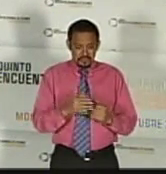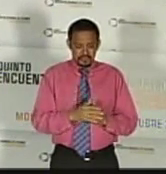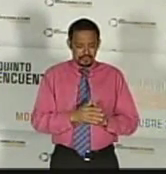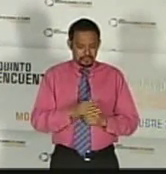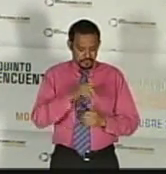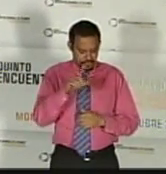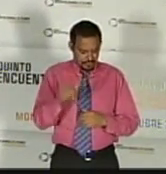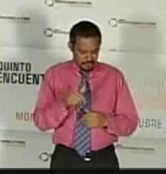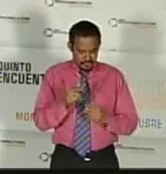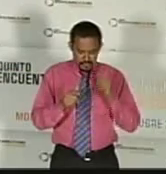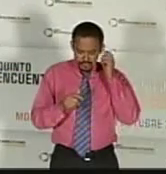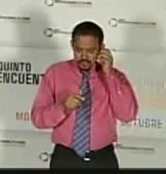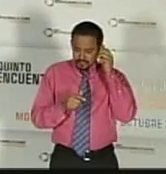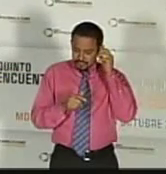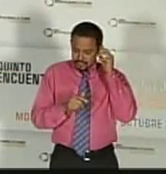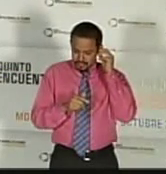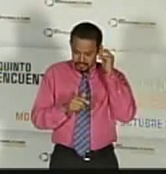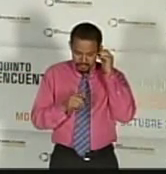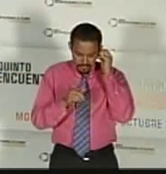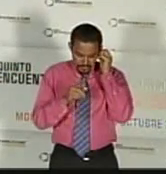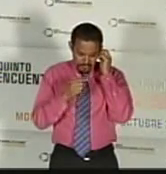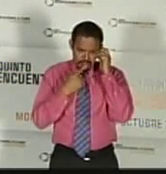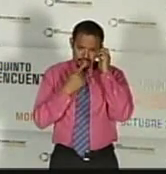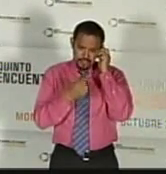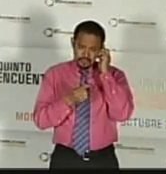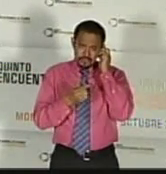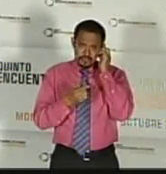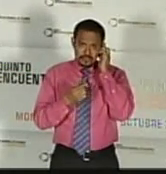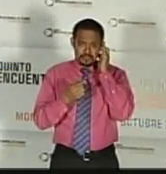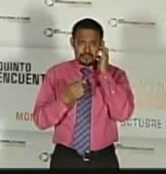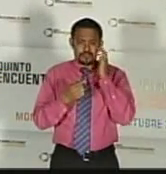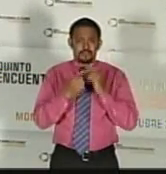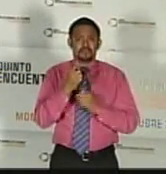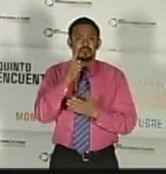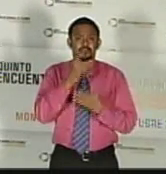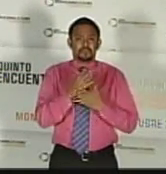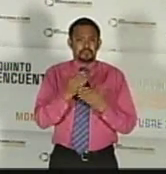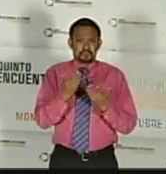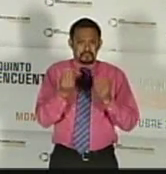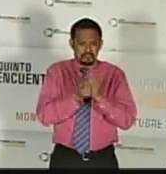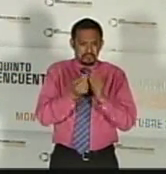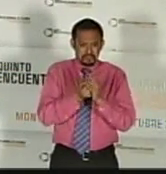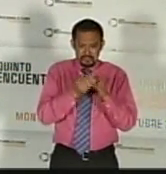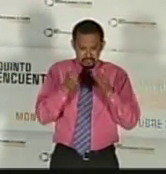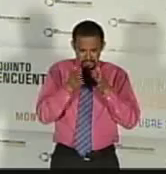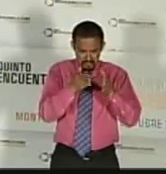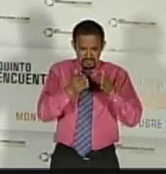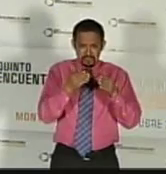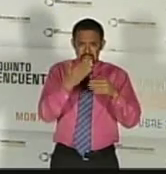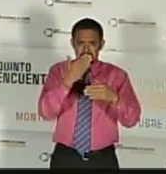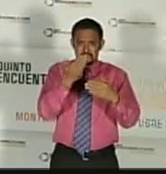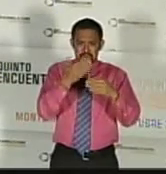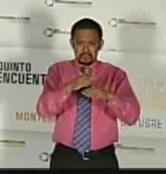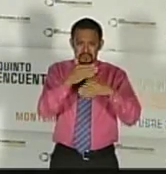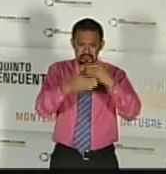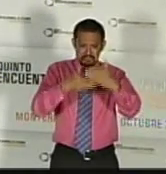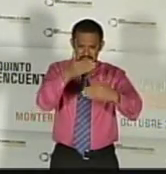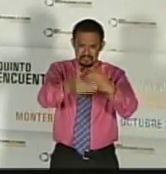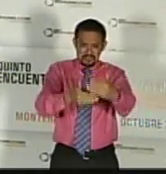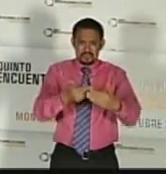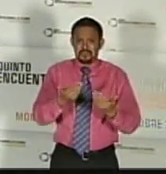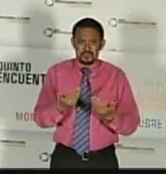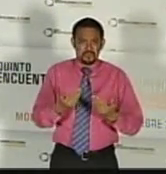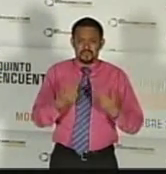fui cuando fui a la universidad, no tenía ni la menor idea, no había ni un solo curso sobre la dirección de la evolución humana. Traté de unirme